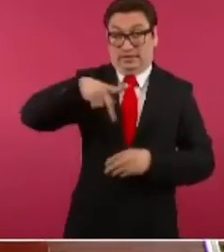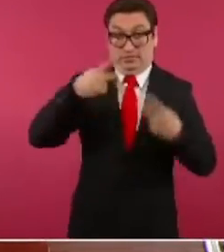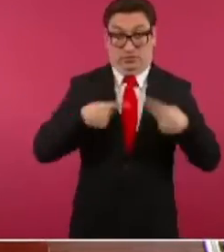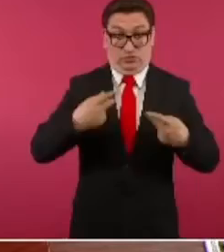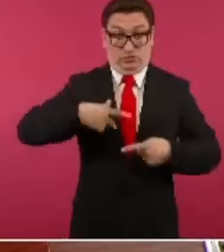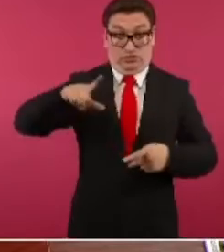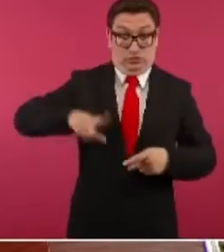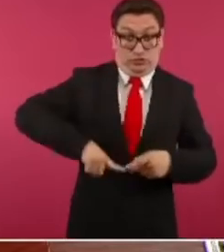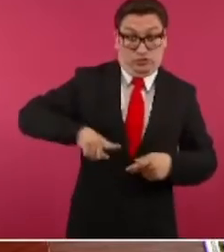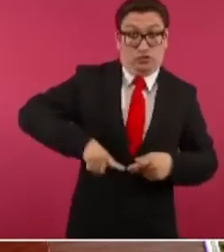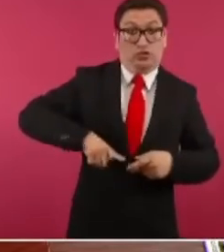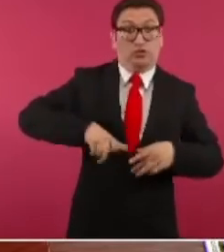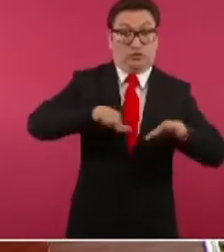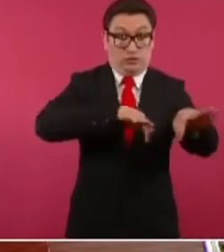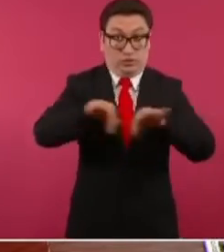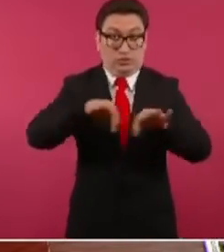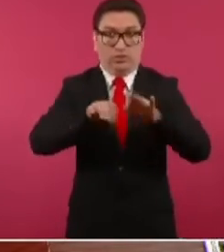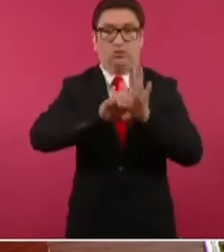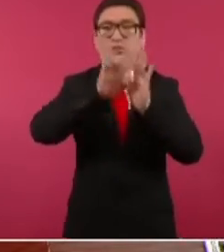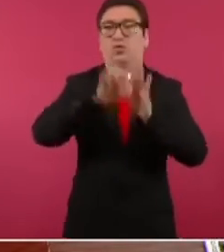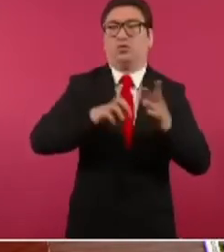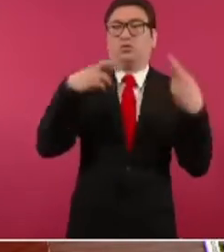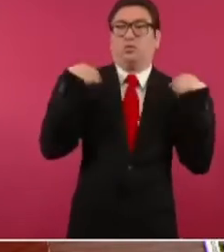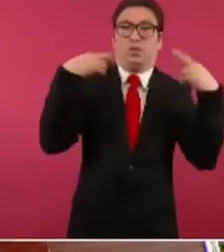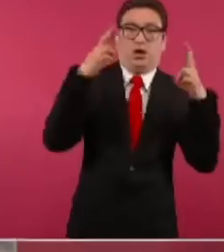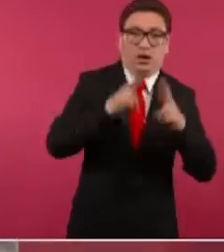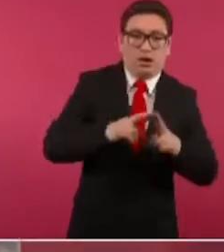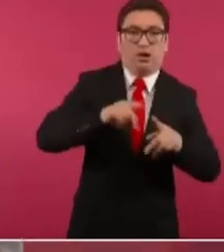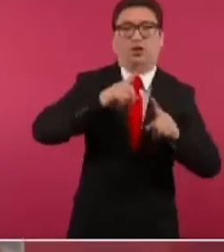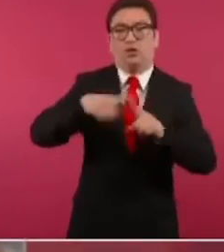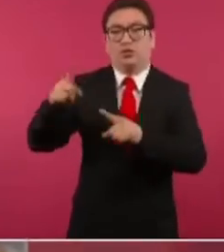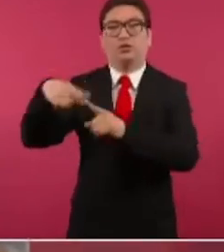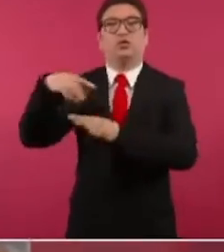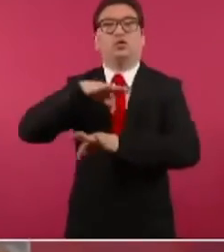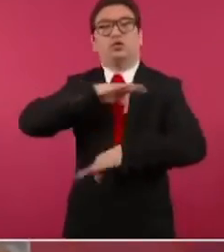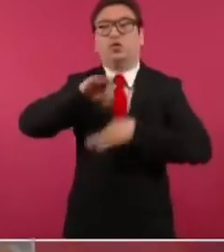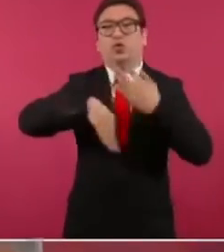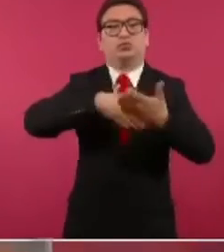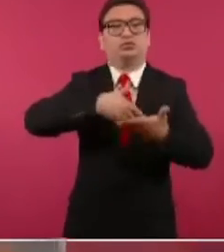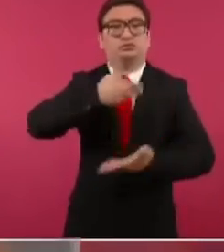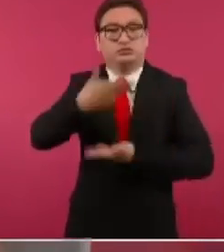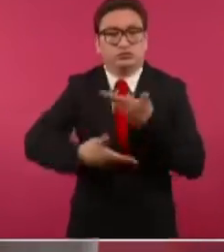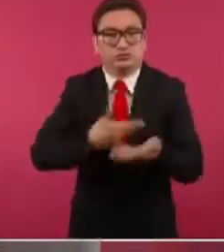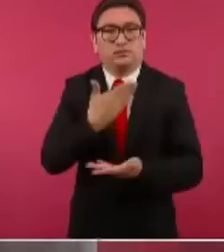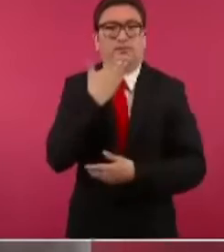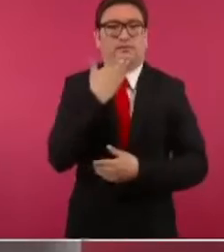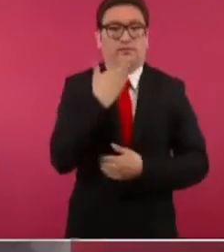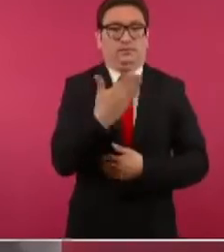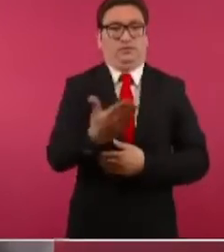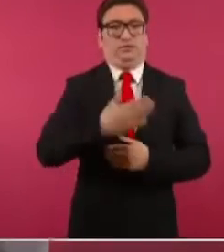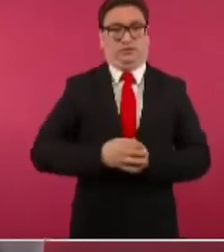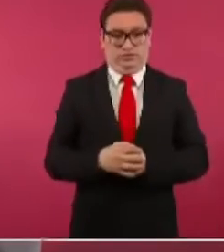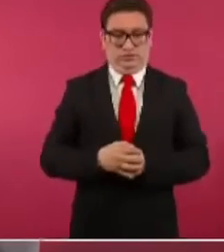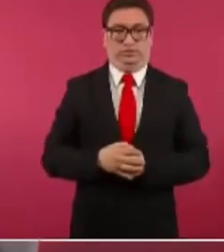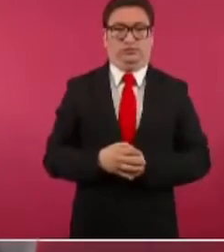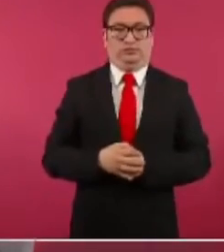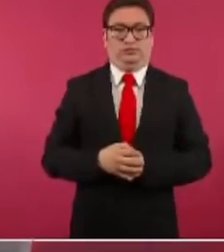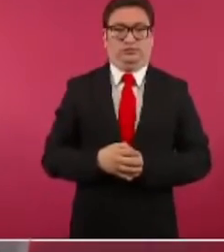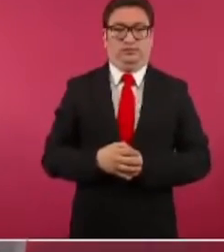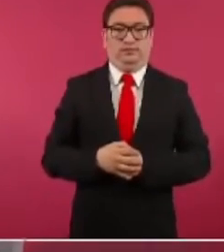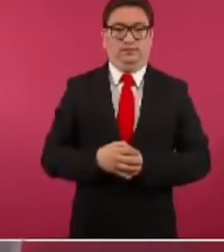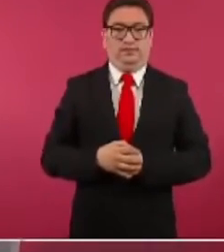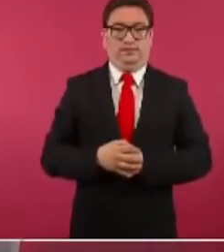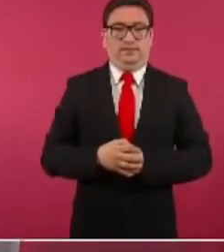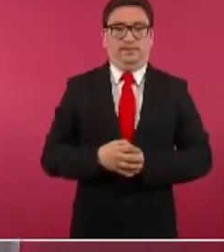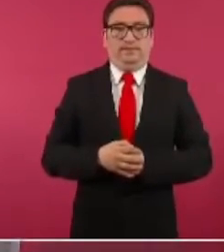el maestro, tengan un buen servicio. Lo estamos haciendo en población o